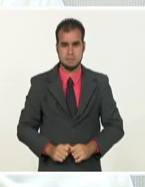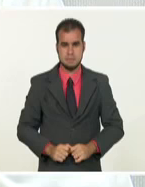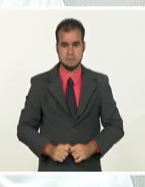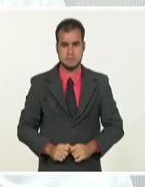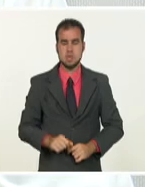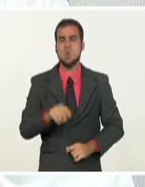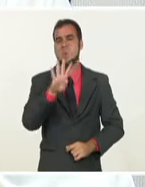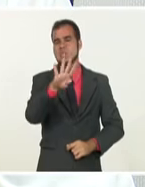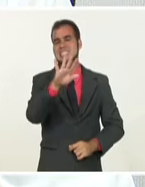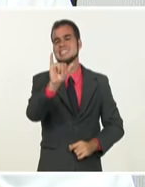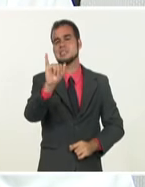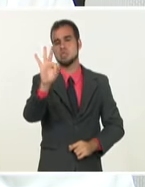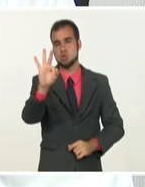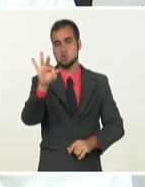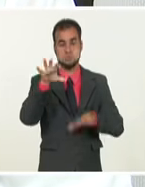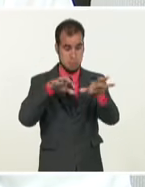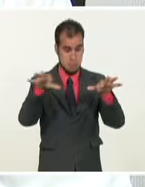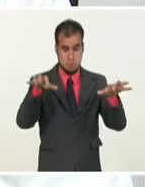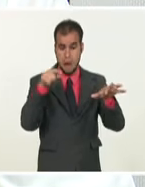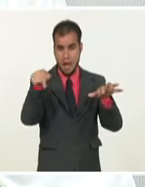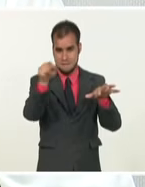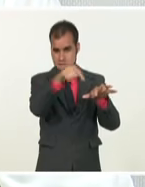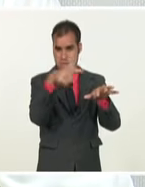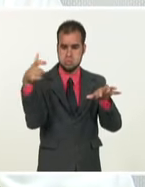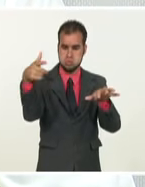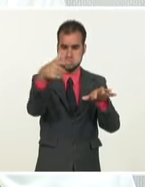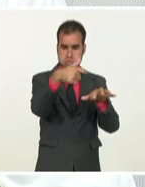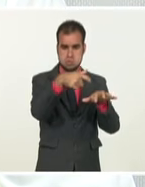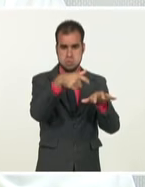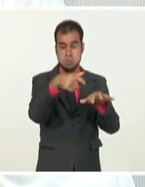vacunales, aplicando el candidato vacunal a una población de